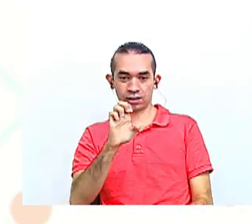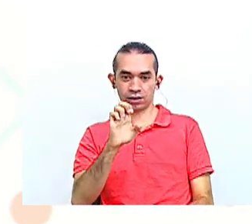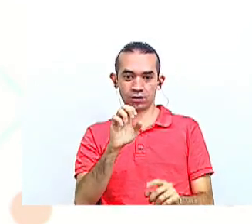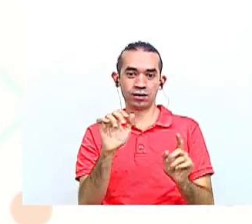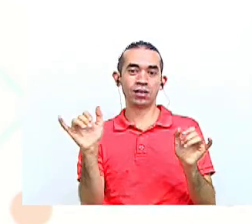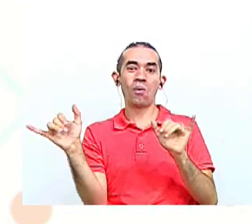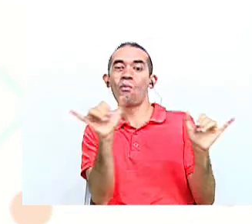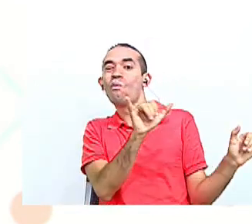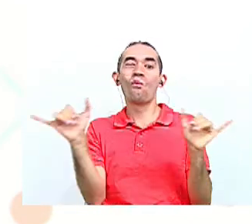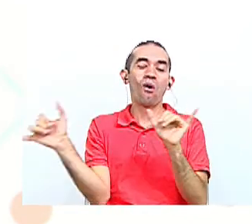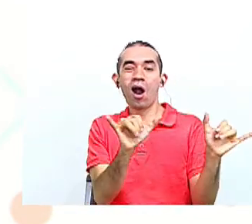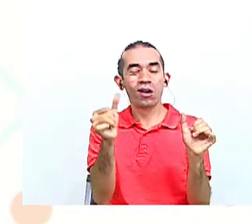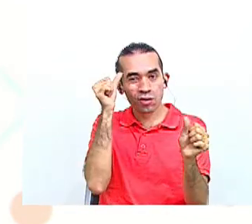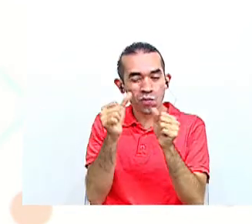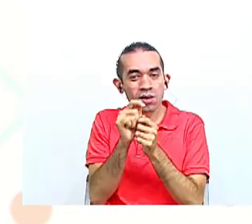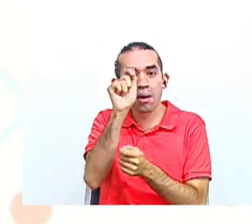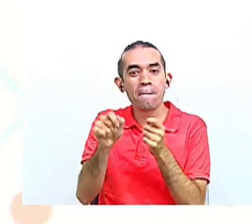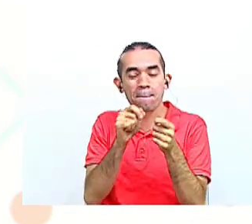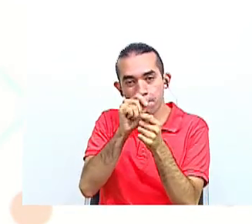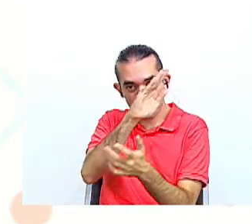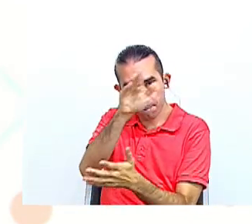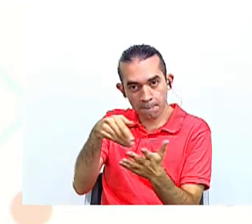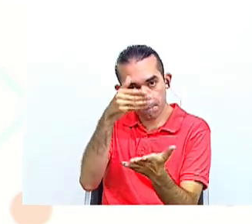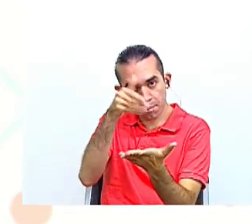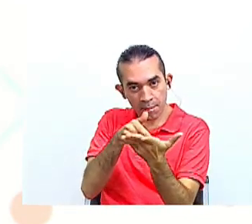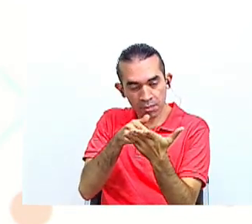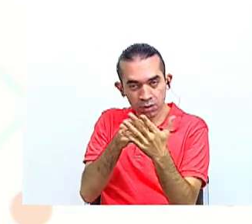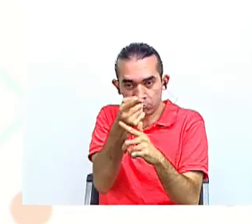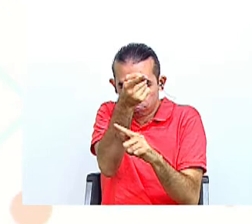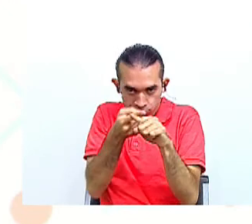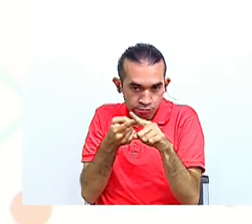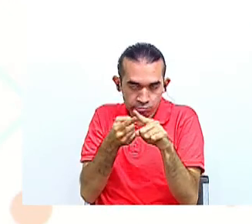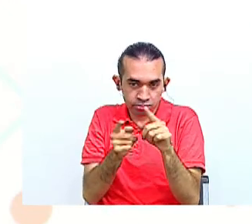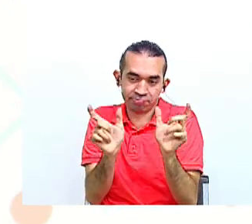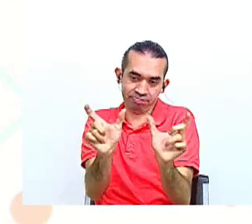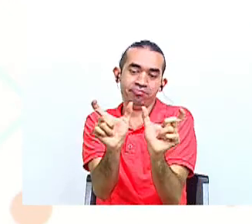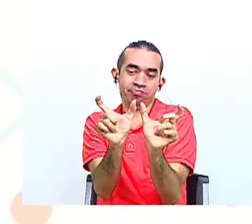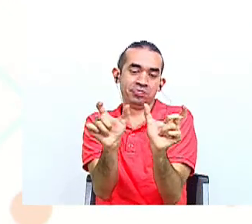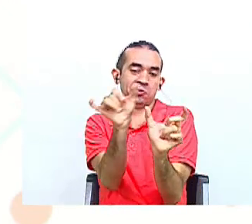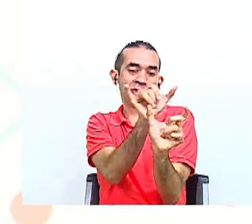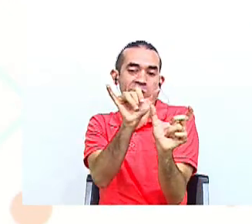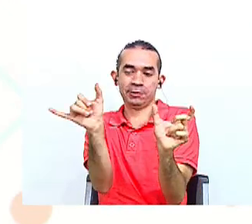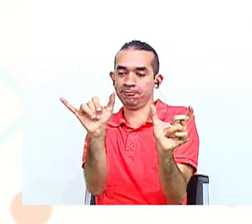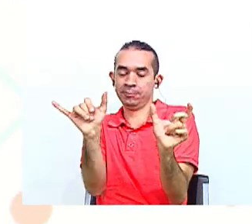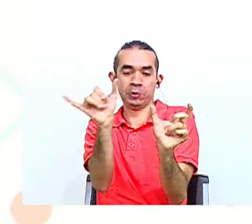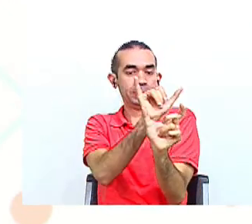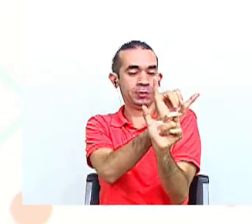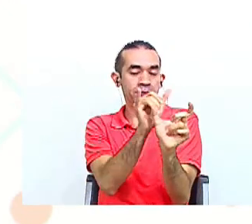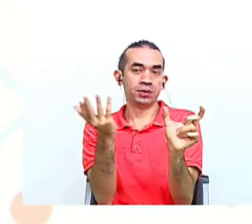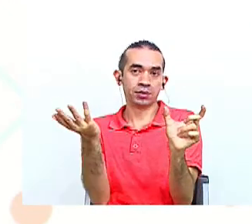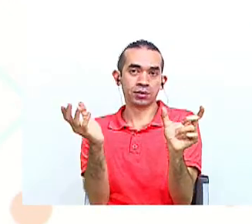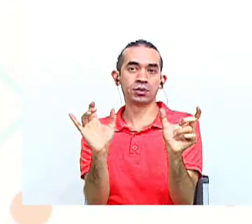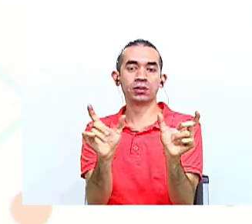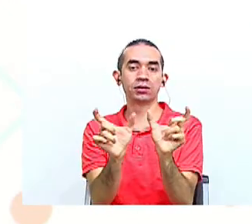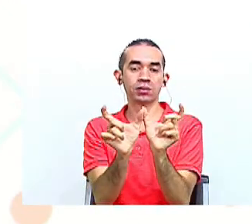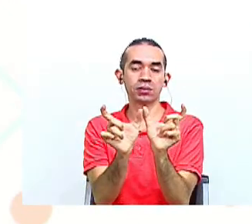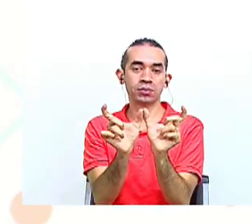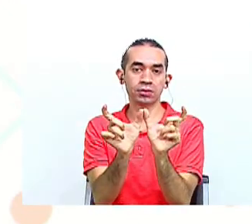que trazamos el punto medio del segmento AC. Entonces esos segmentos van a ser